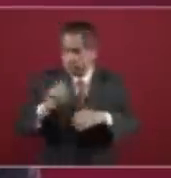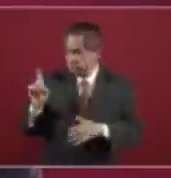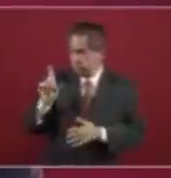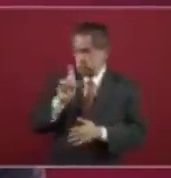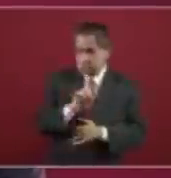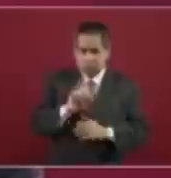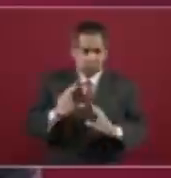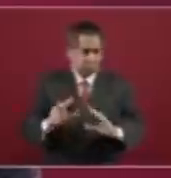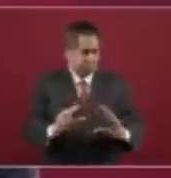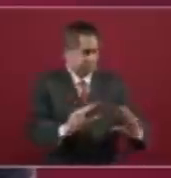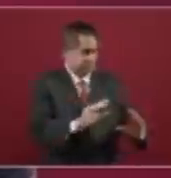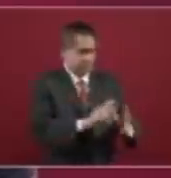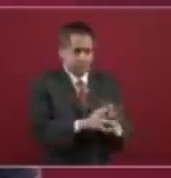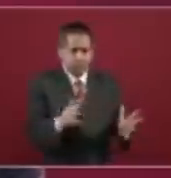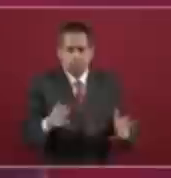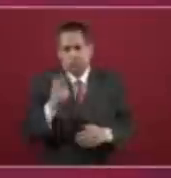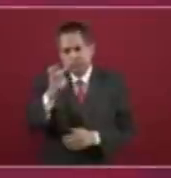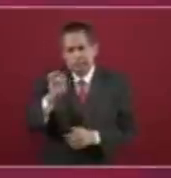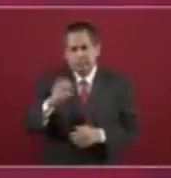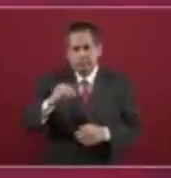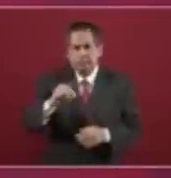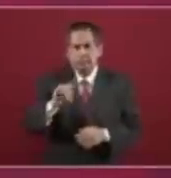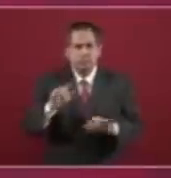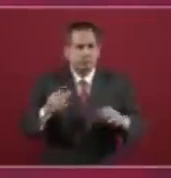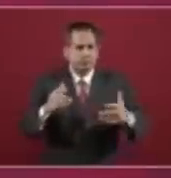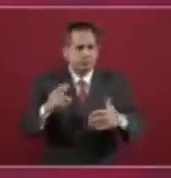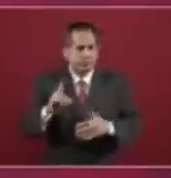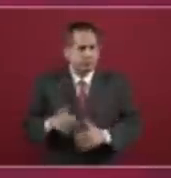O sea, eso es lo de multigrados.